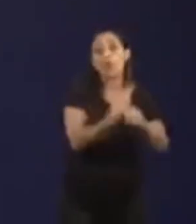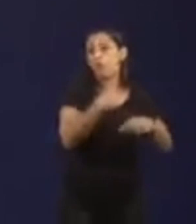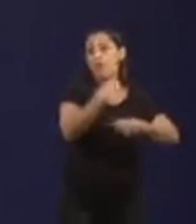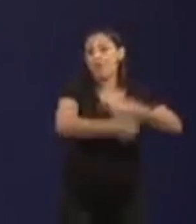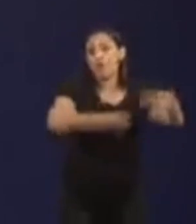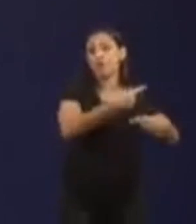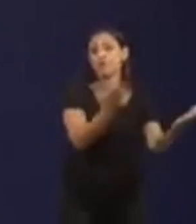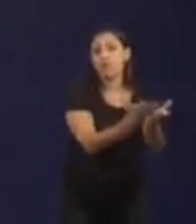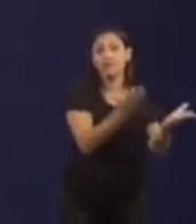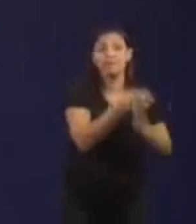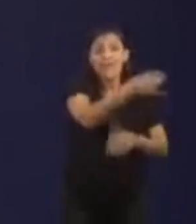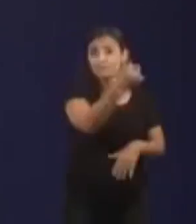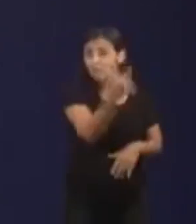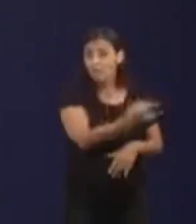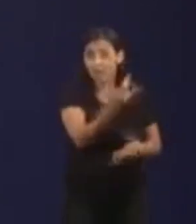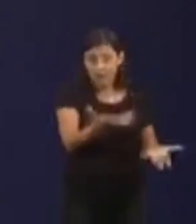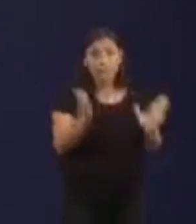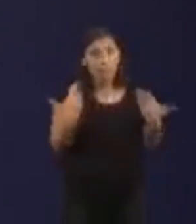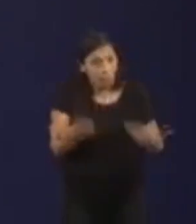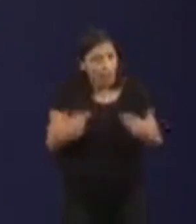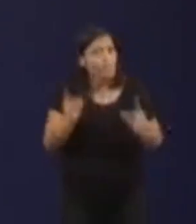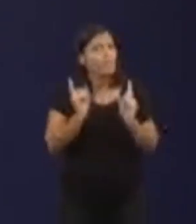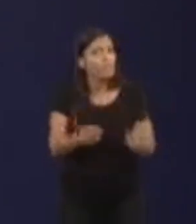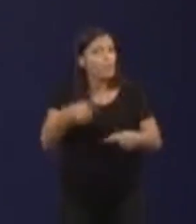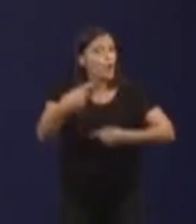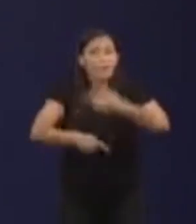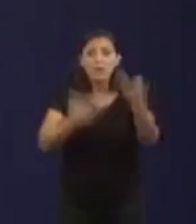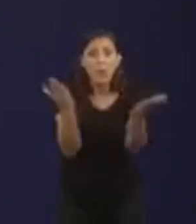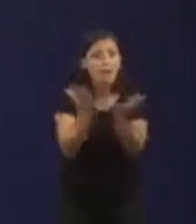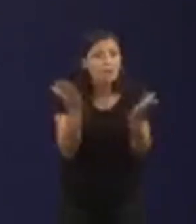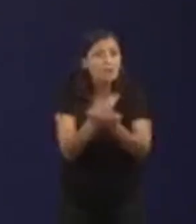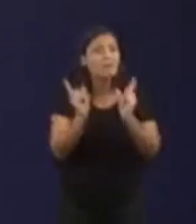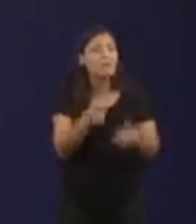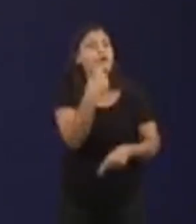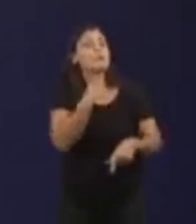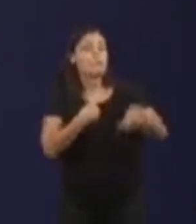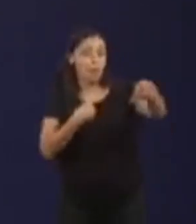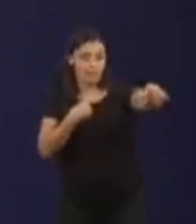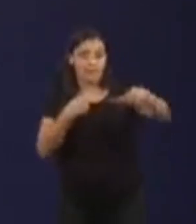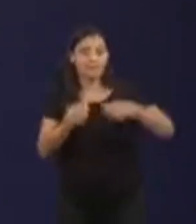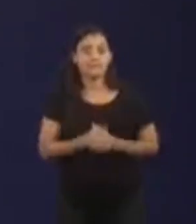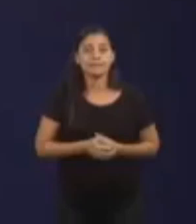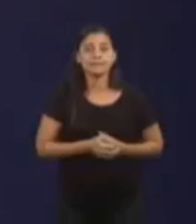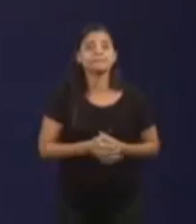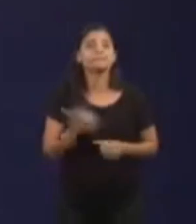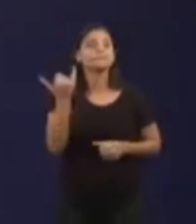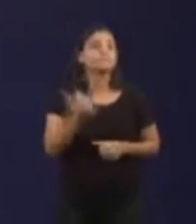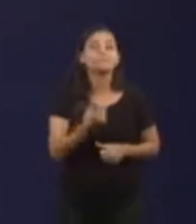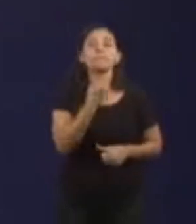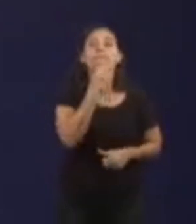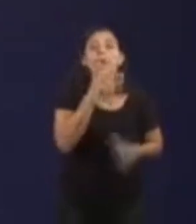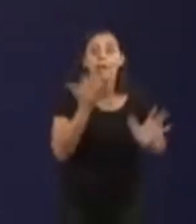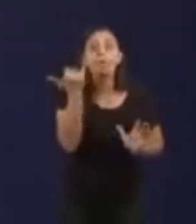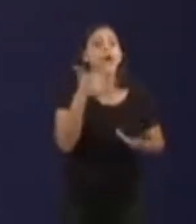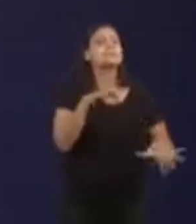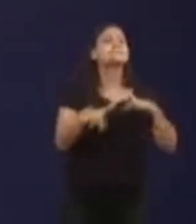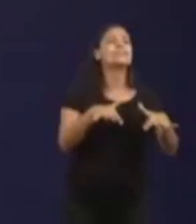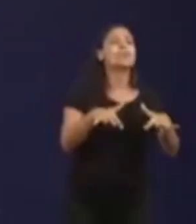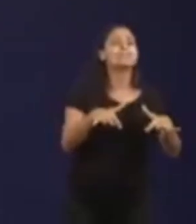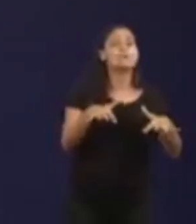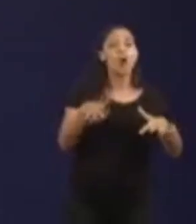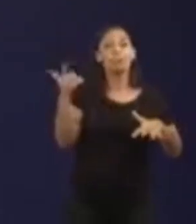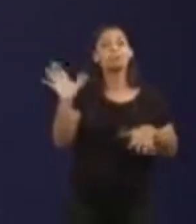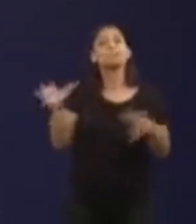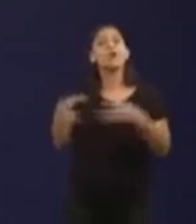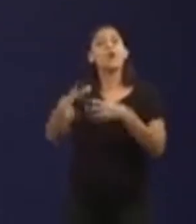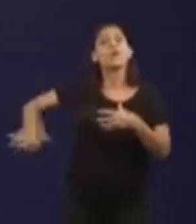premisa falsa Entonces no entiendo Cuál es el punto usted me dice ante determinada situación los alumnos van a poder seguir